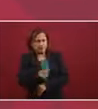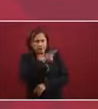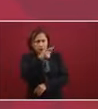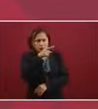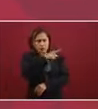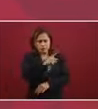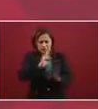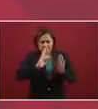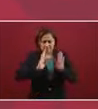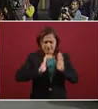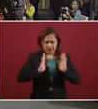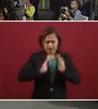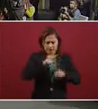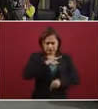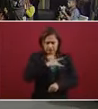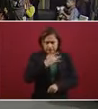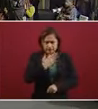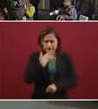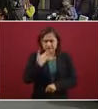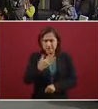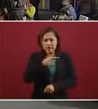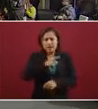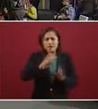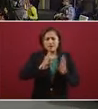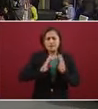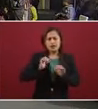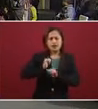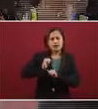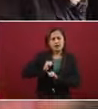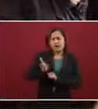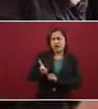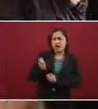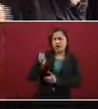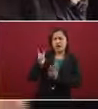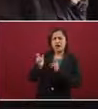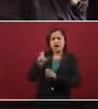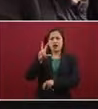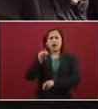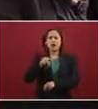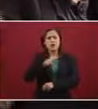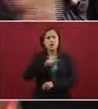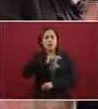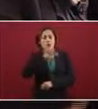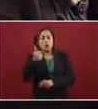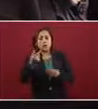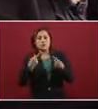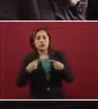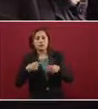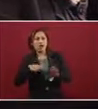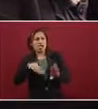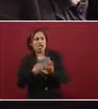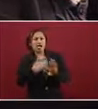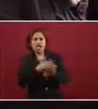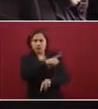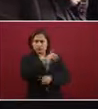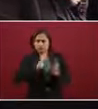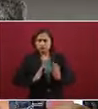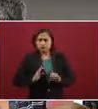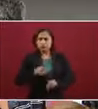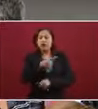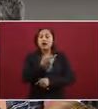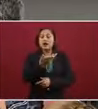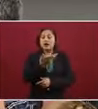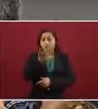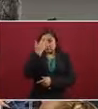que no disparen, con que sean más agredidos que ellos agredir, que ellos responder. Es que podemos